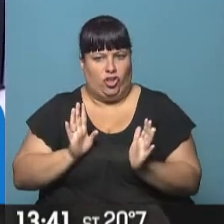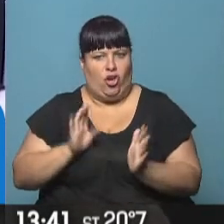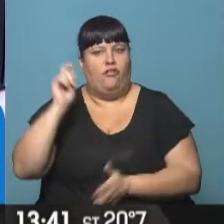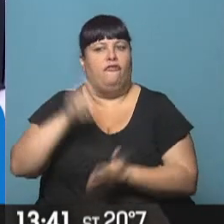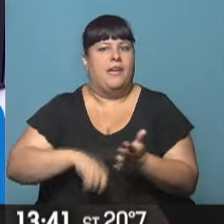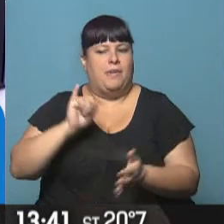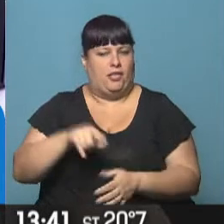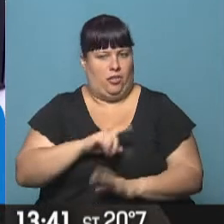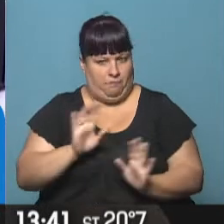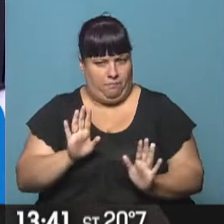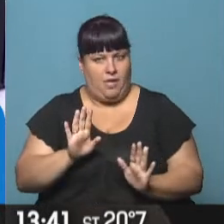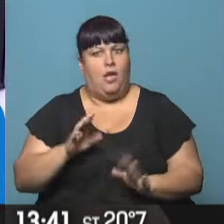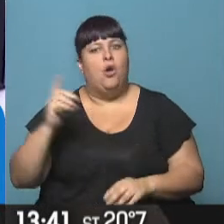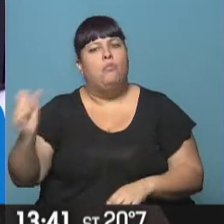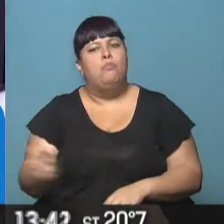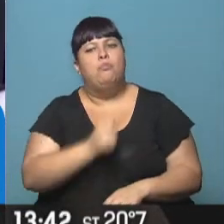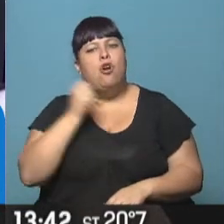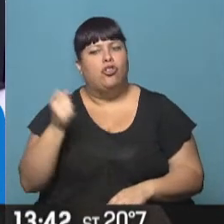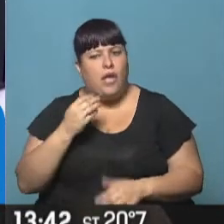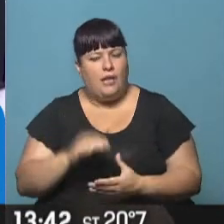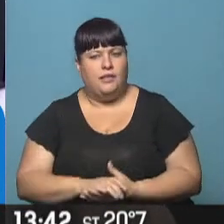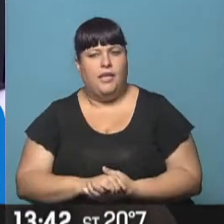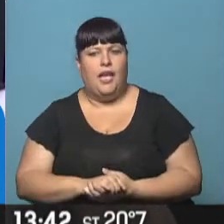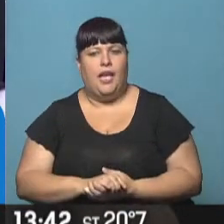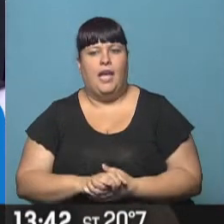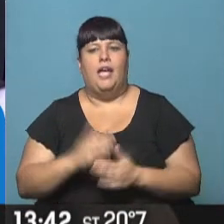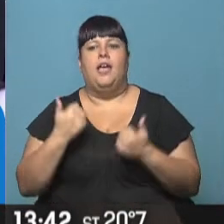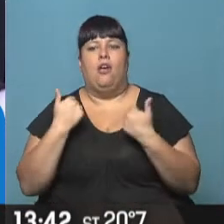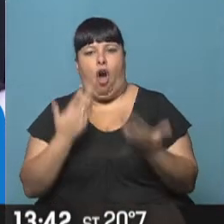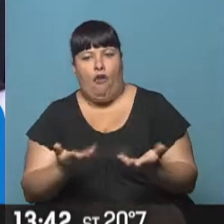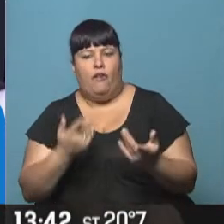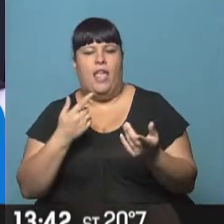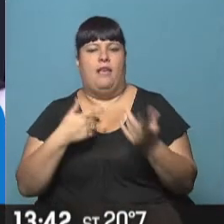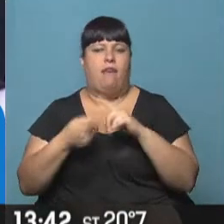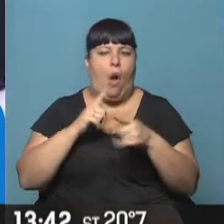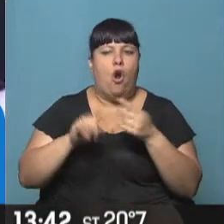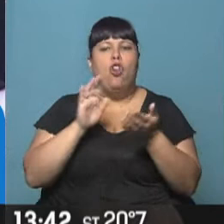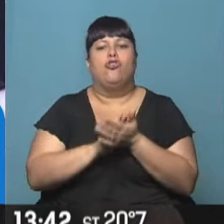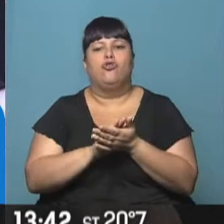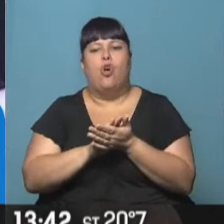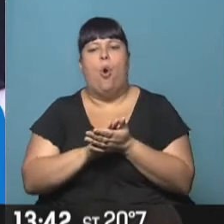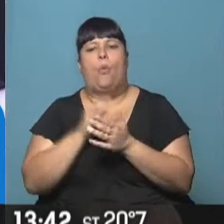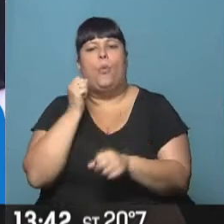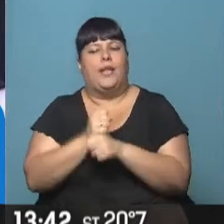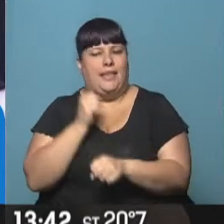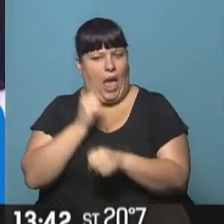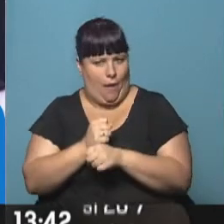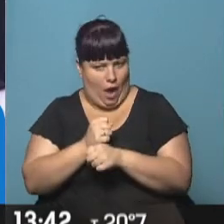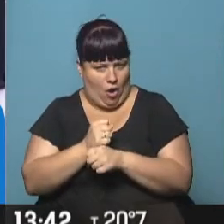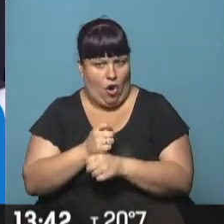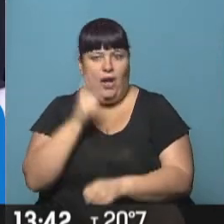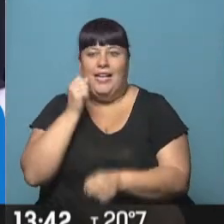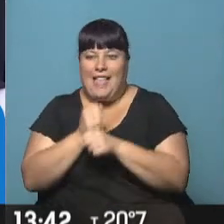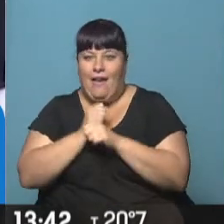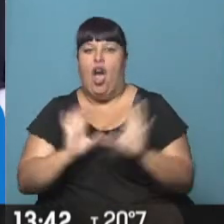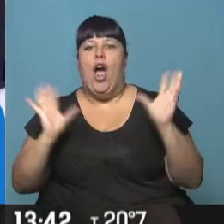firmar. Fue muy importante las concesiones que se hicieron en el sentido de un trabajo